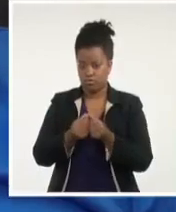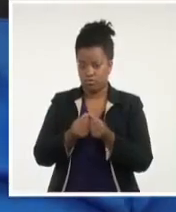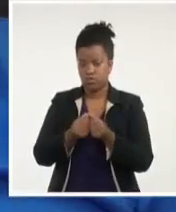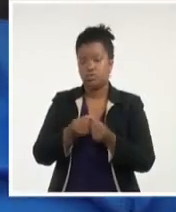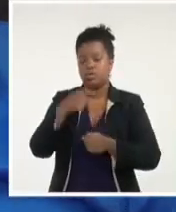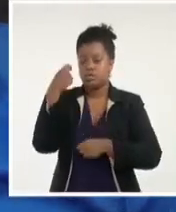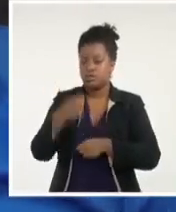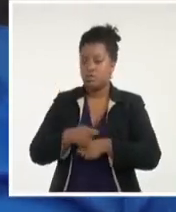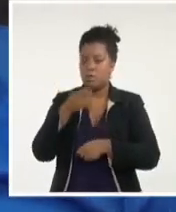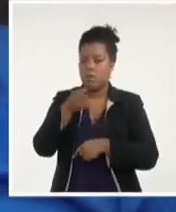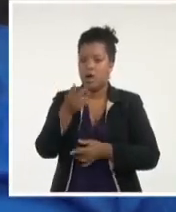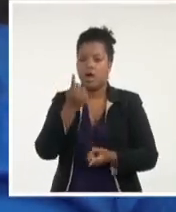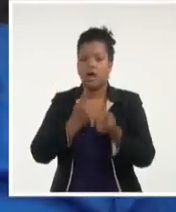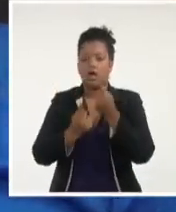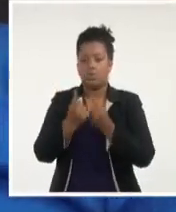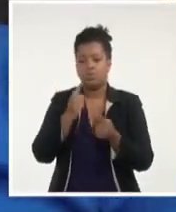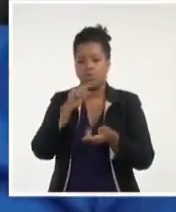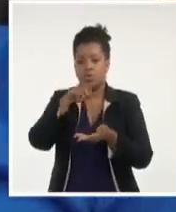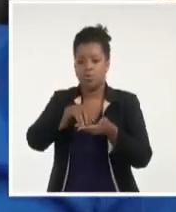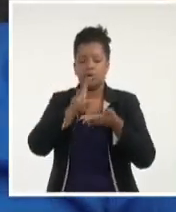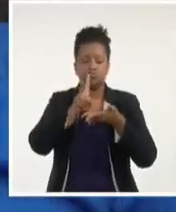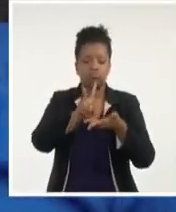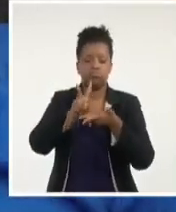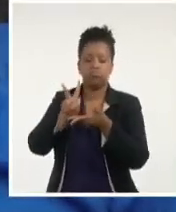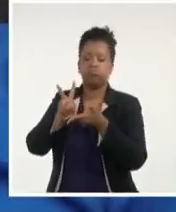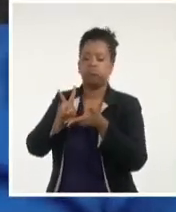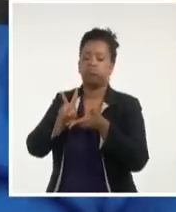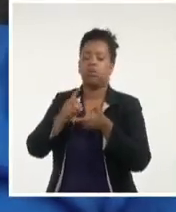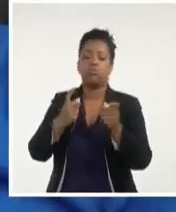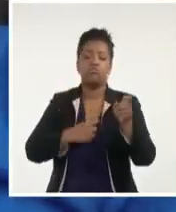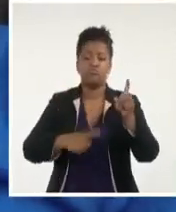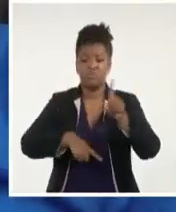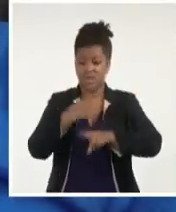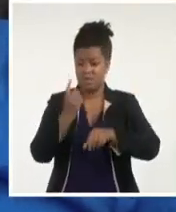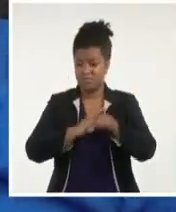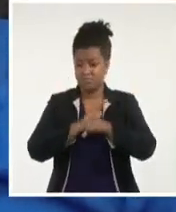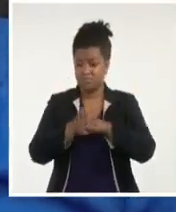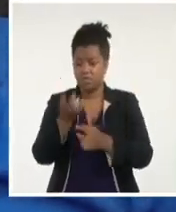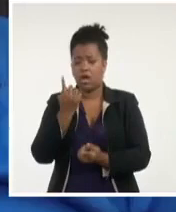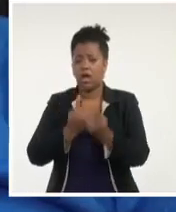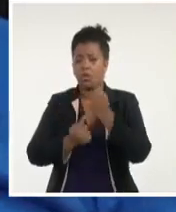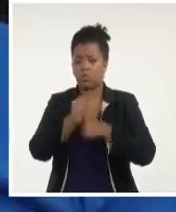ir para algunos lugares donde estaban el enfrentamiento, y había varias personas entonces en la calle